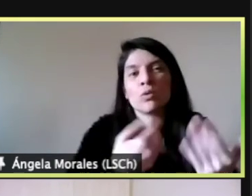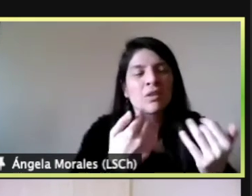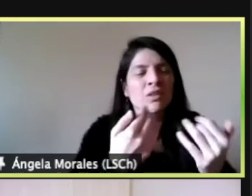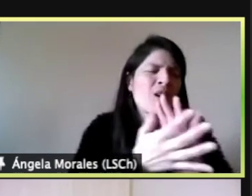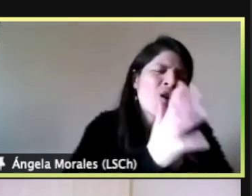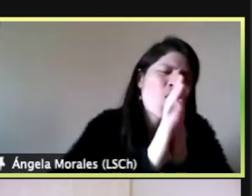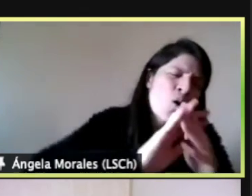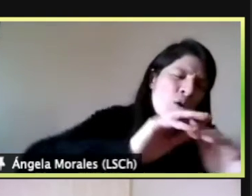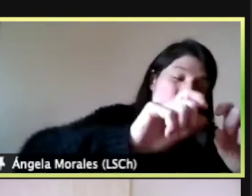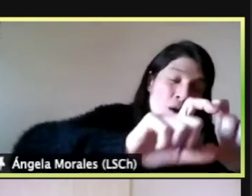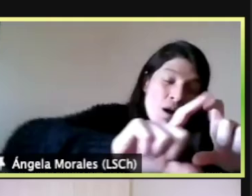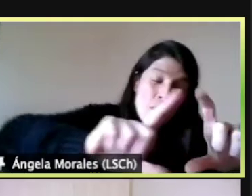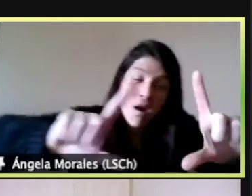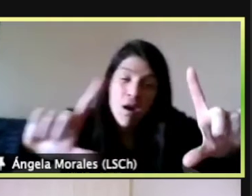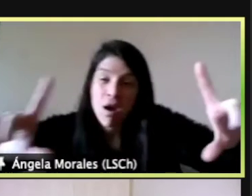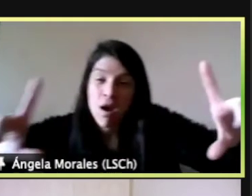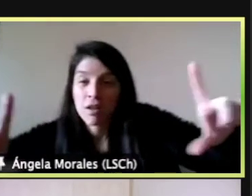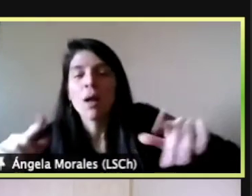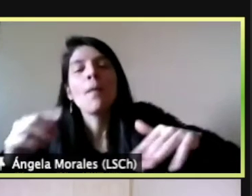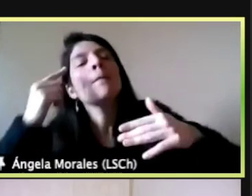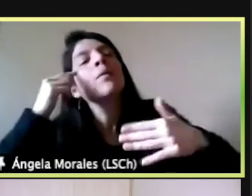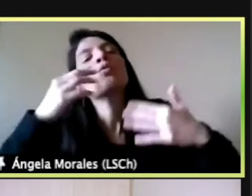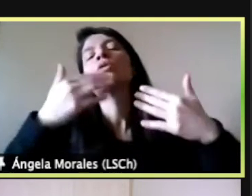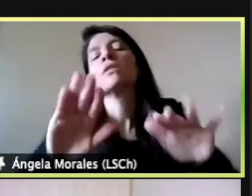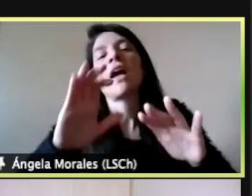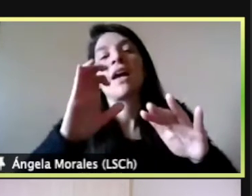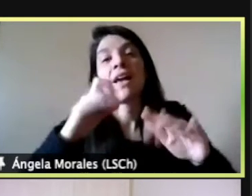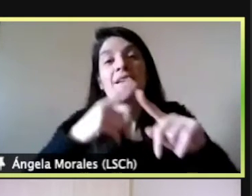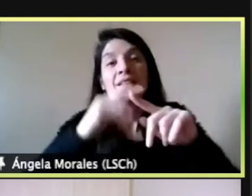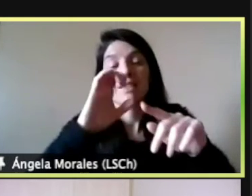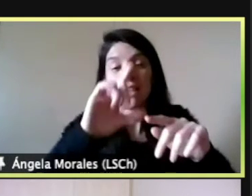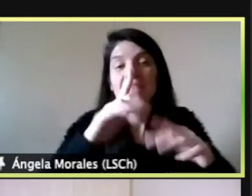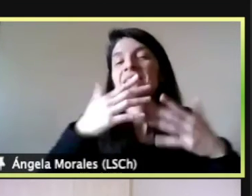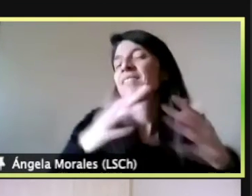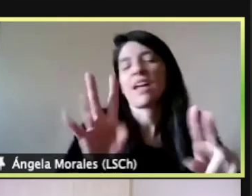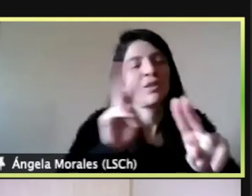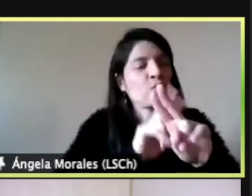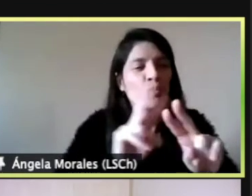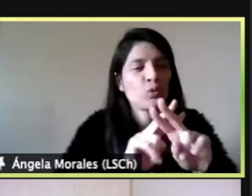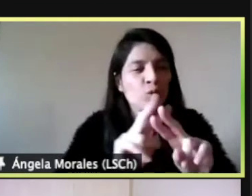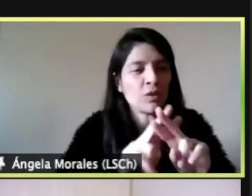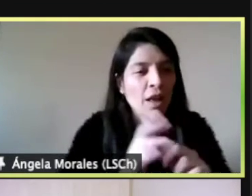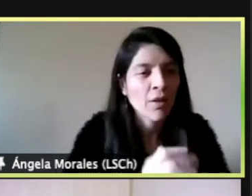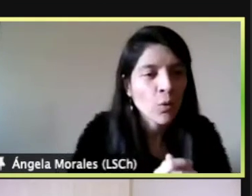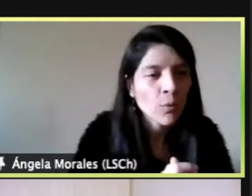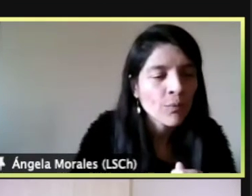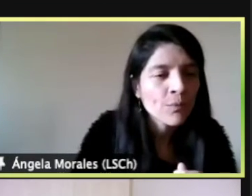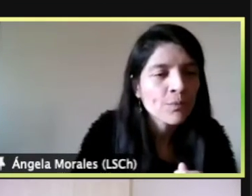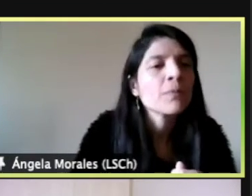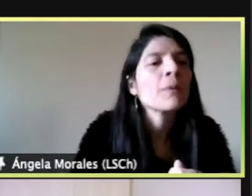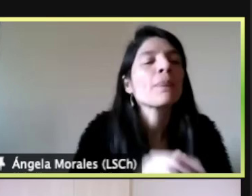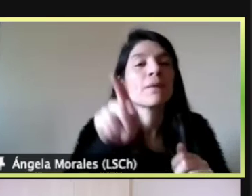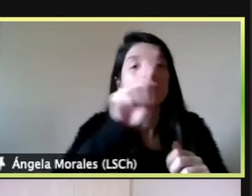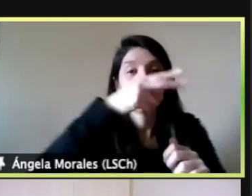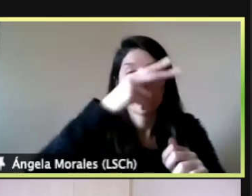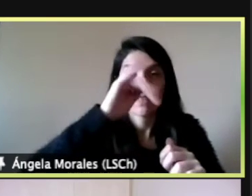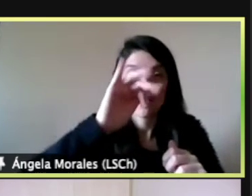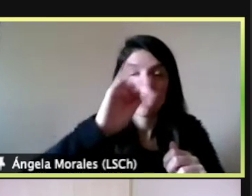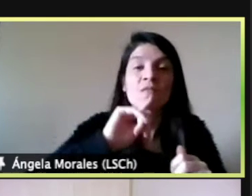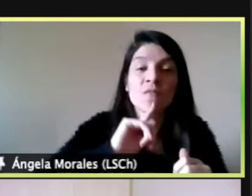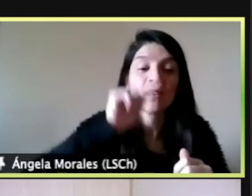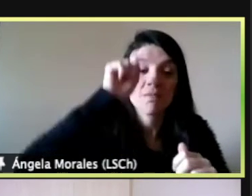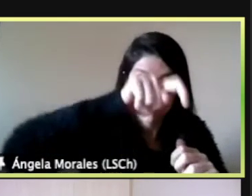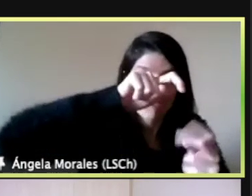tiene solucionado con un atajo que se llama, se utiliza Shift Control, pero en vez de hacia